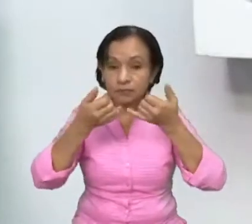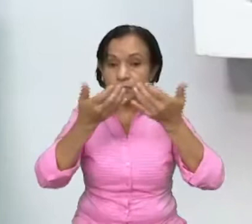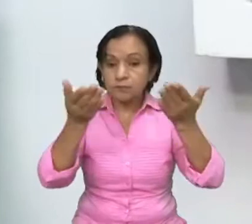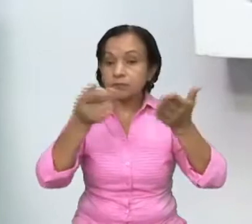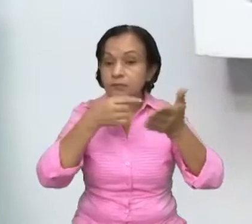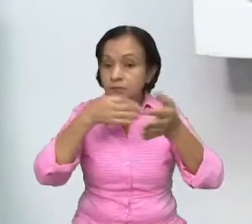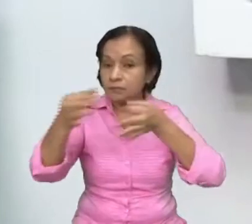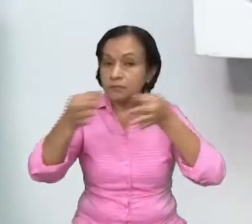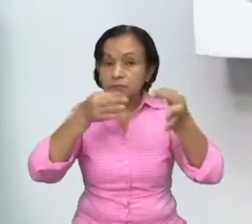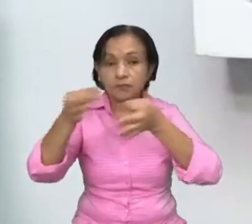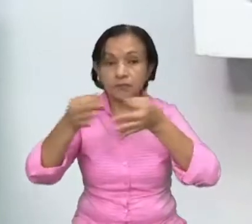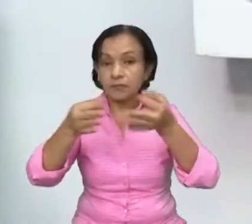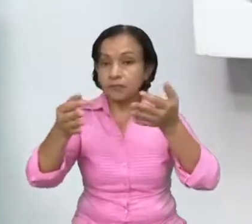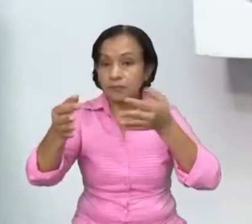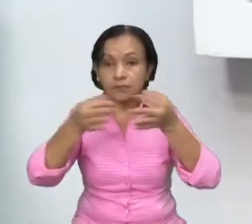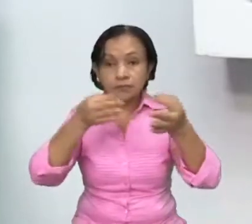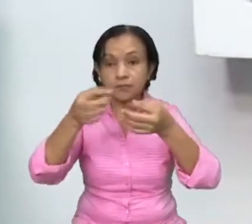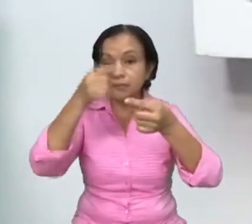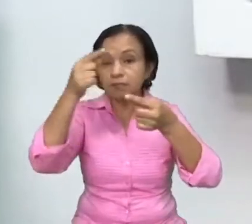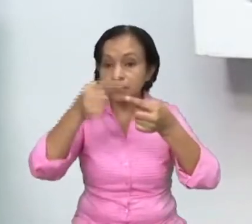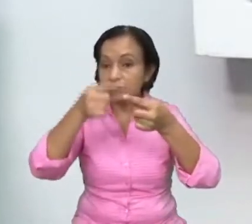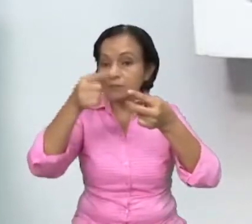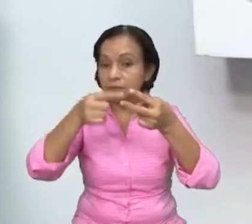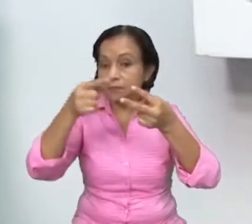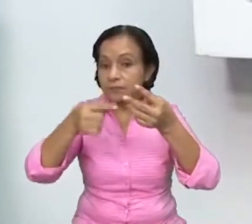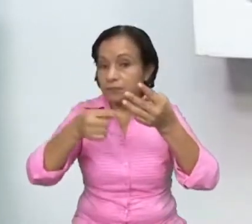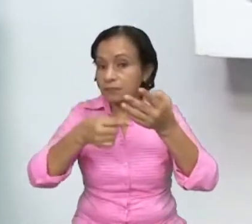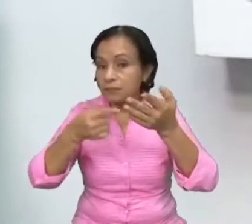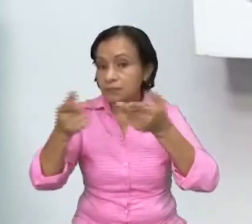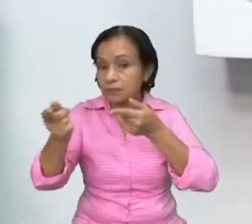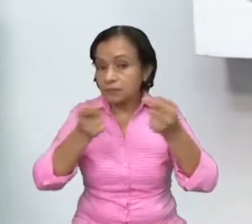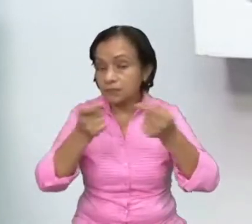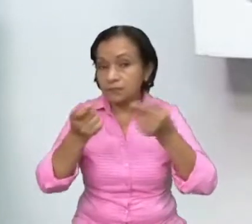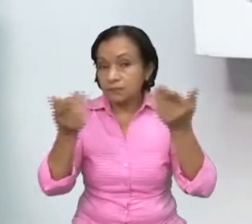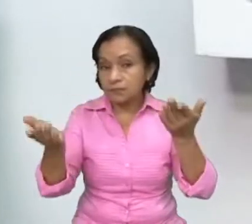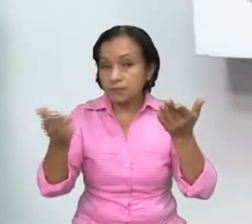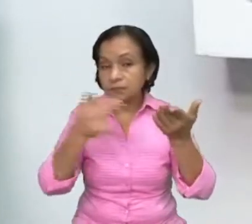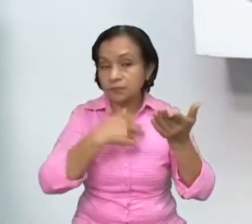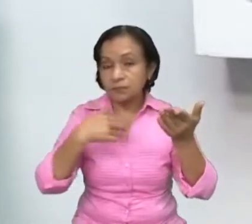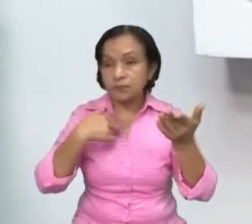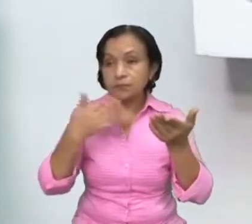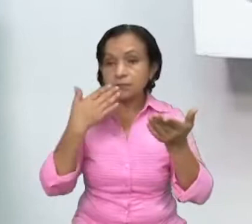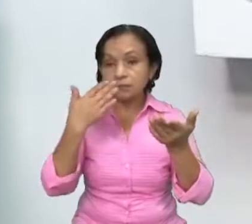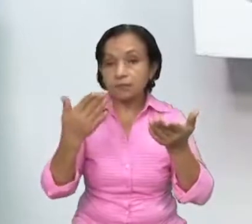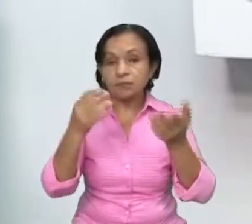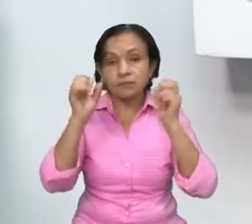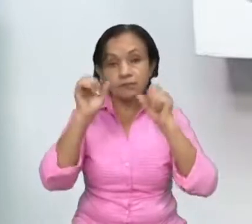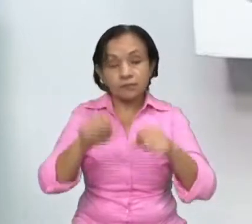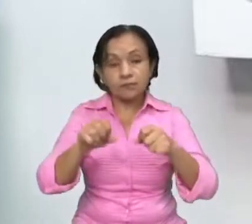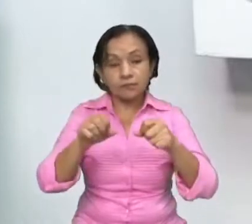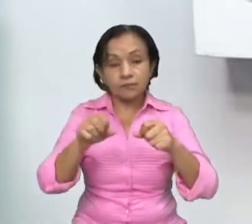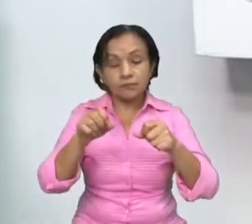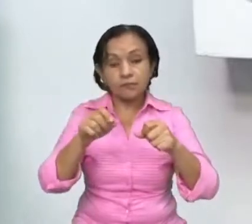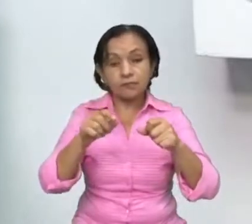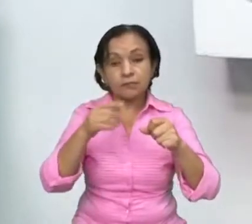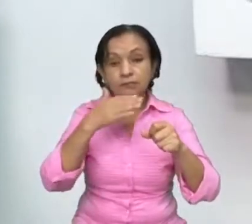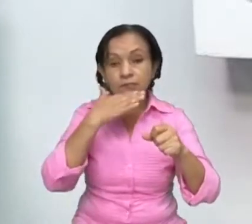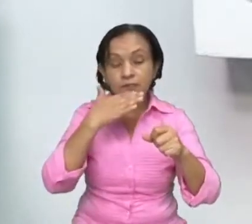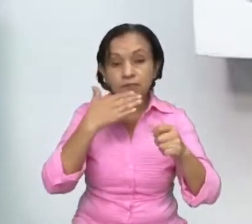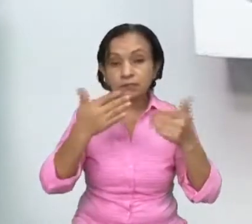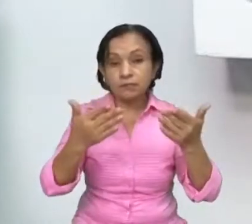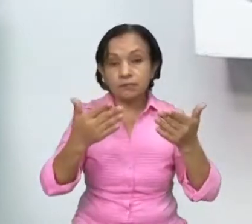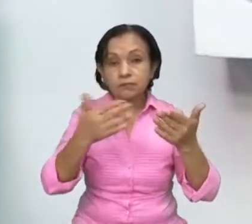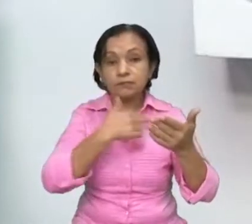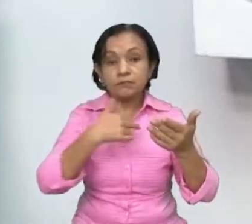donde se explican estas complicaciones y cuál sería el manejo. Sí. Que el éxito de esto es poder decir, si esta paciente se me complica en